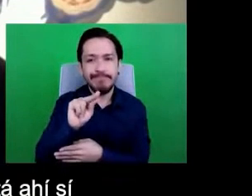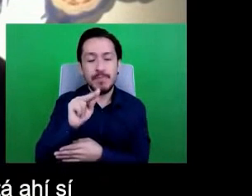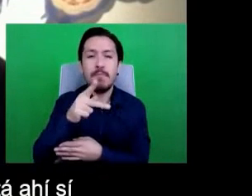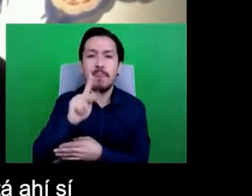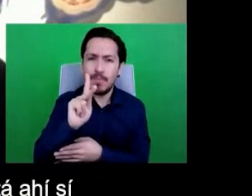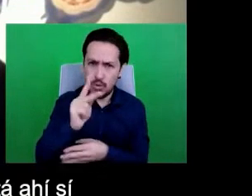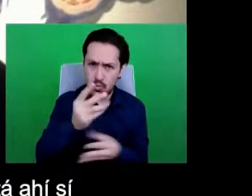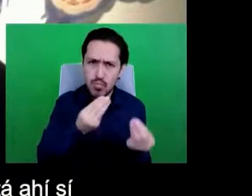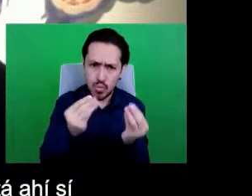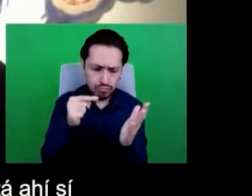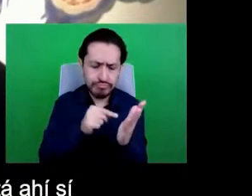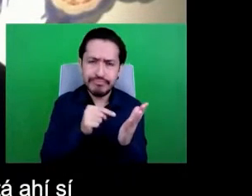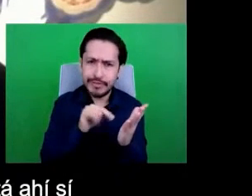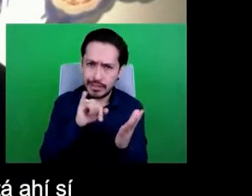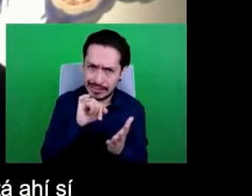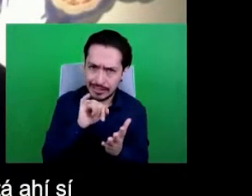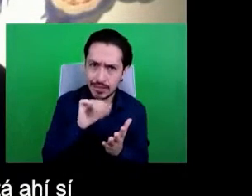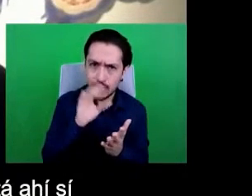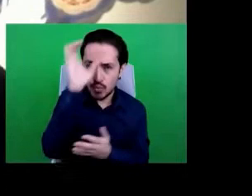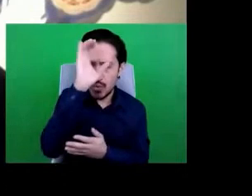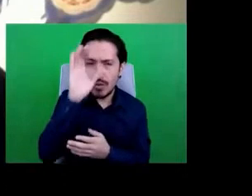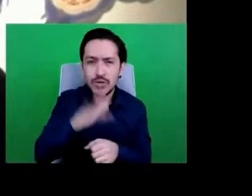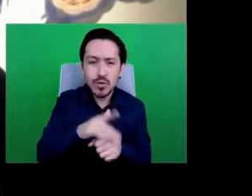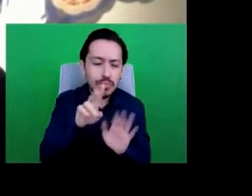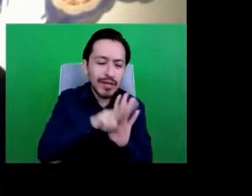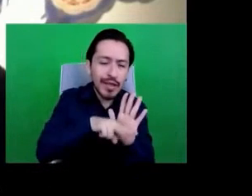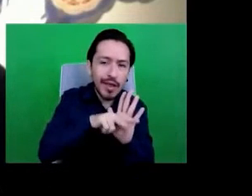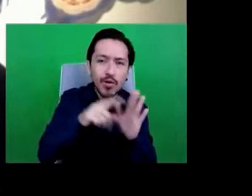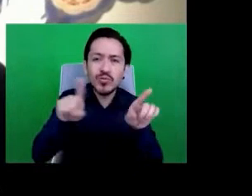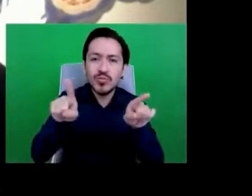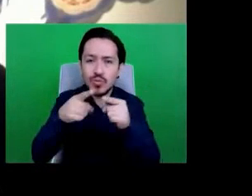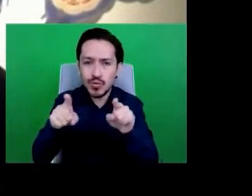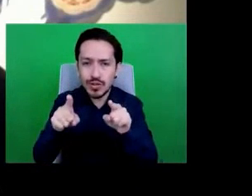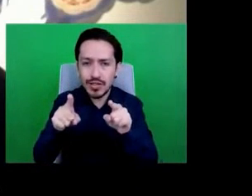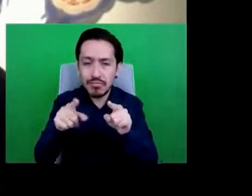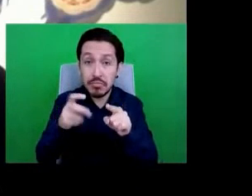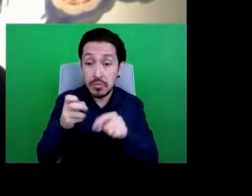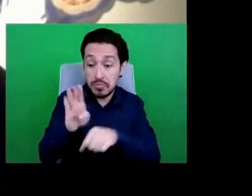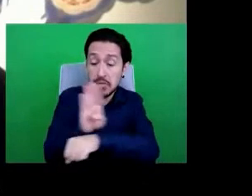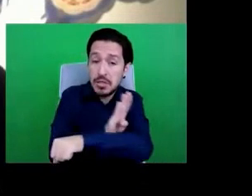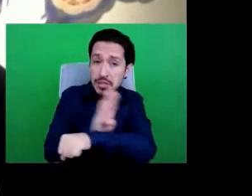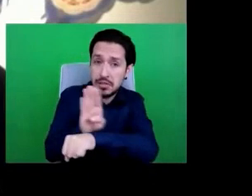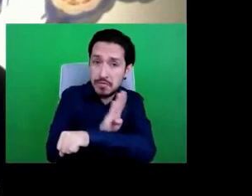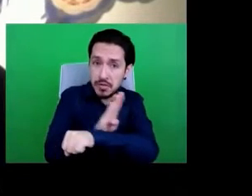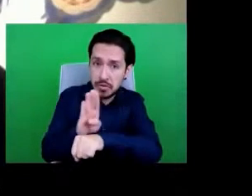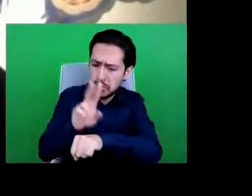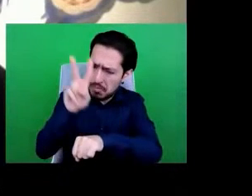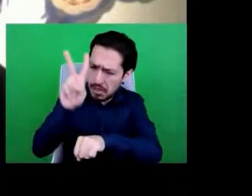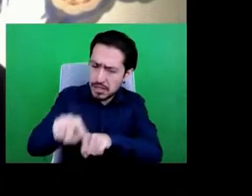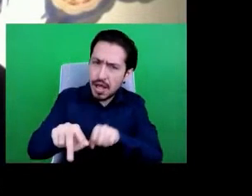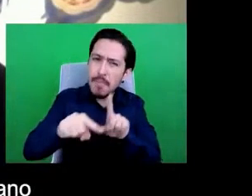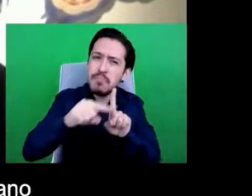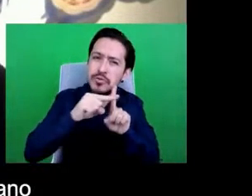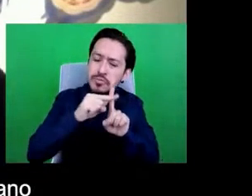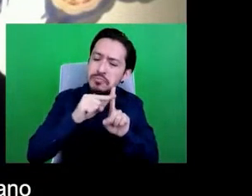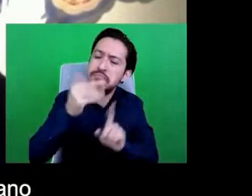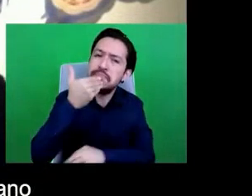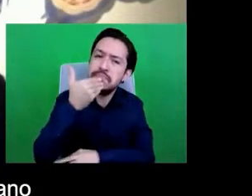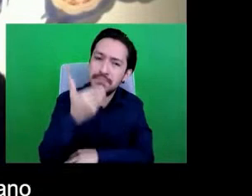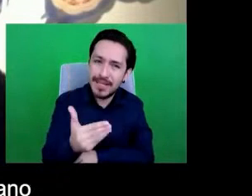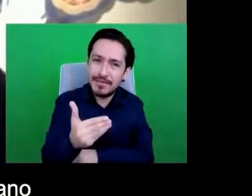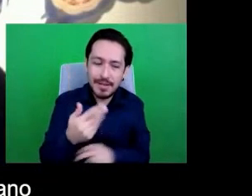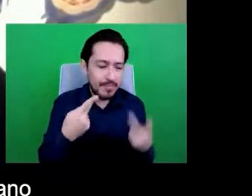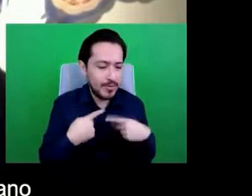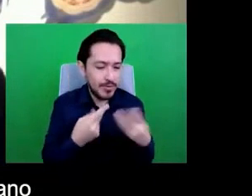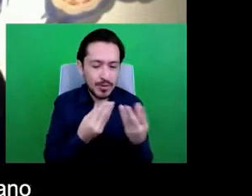videos, fotografía, música, etcétera. Y esto tiene un beneficio muy, muy positivo para muchas personas, pero por